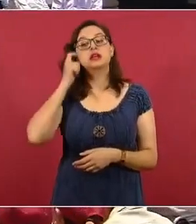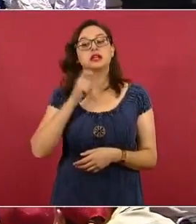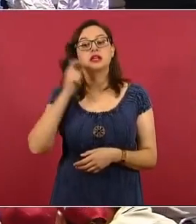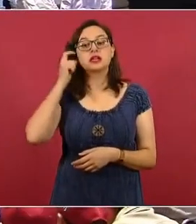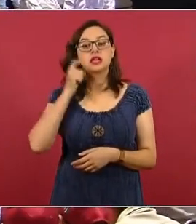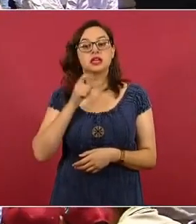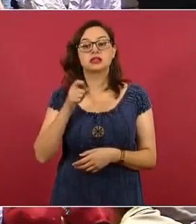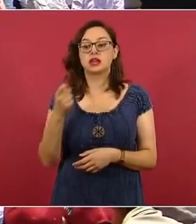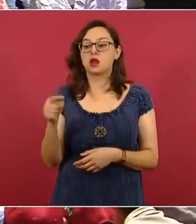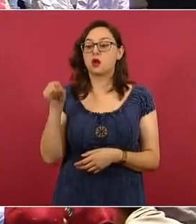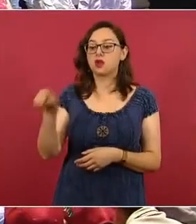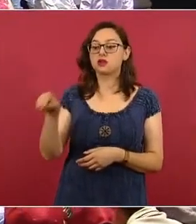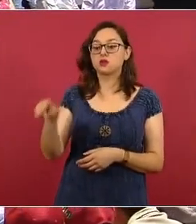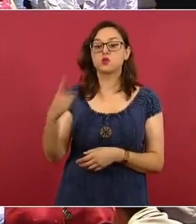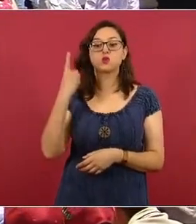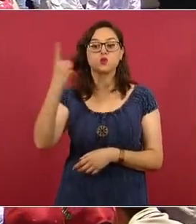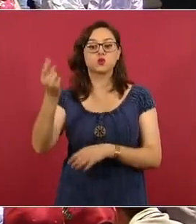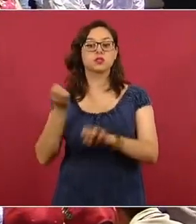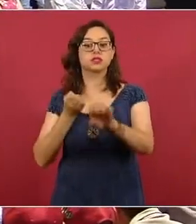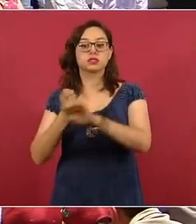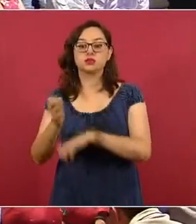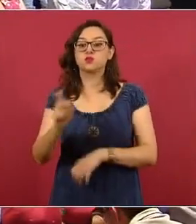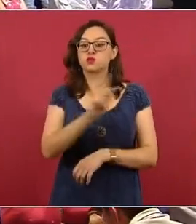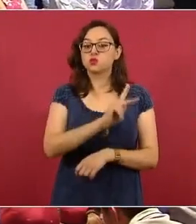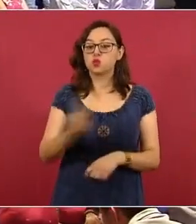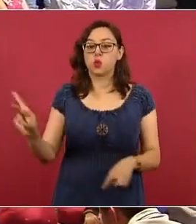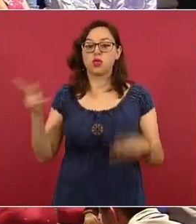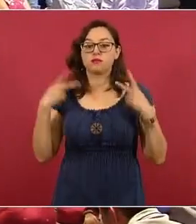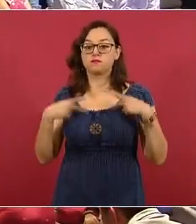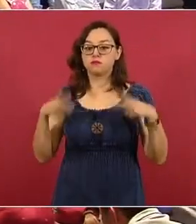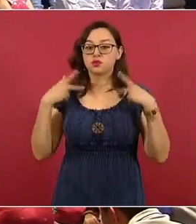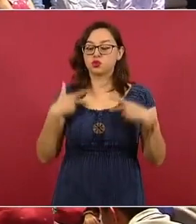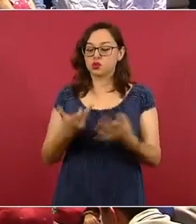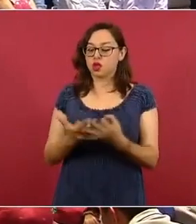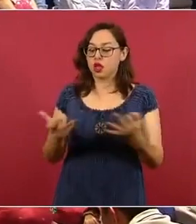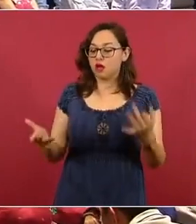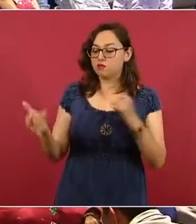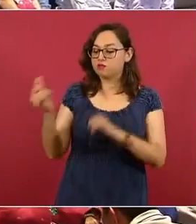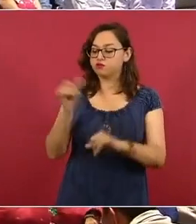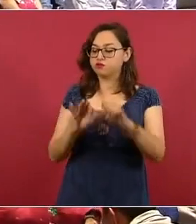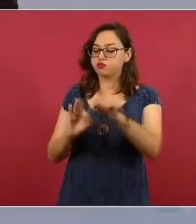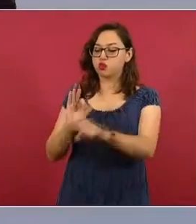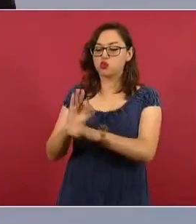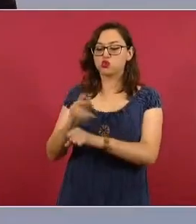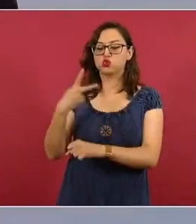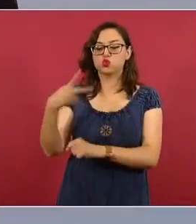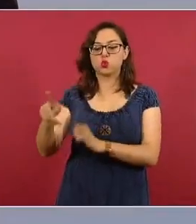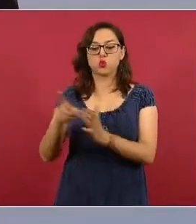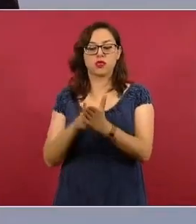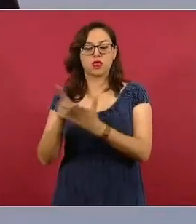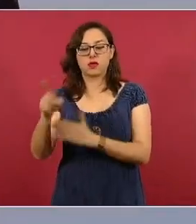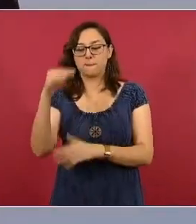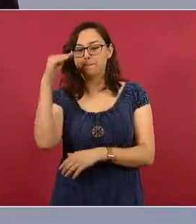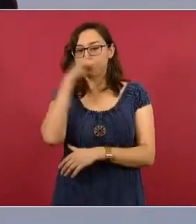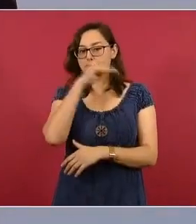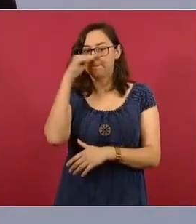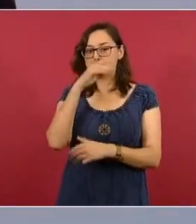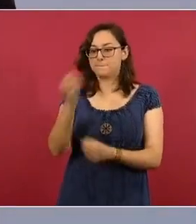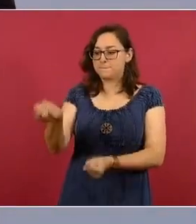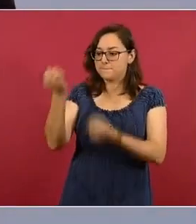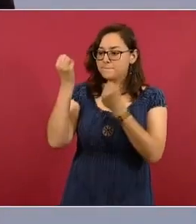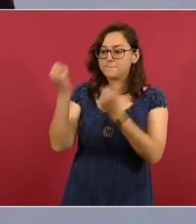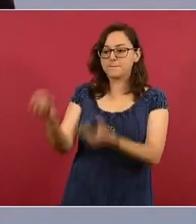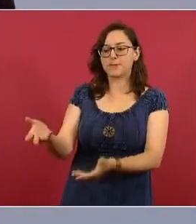del país donde todos los productores tienen el derecho a recibir el